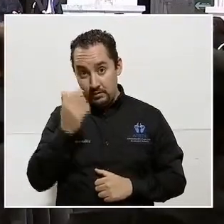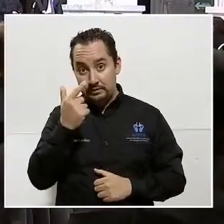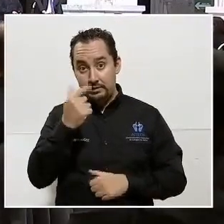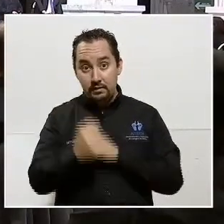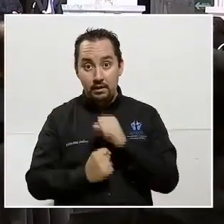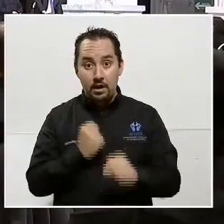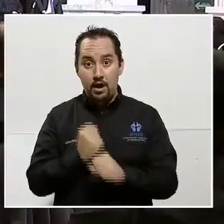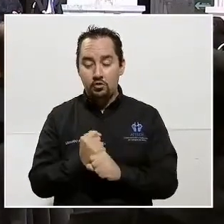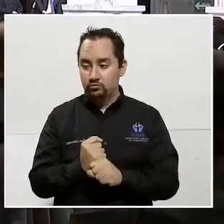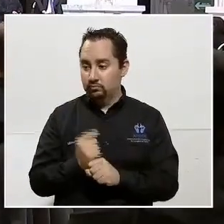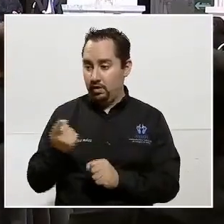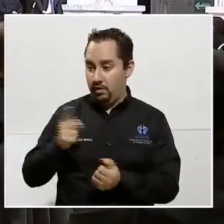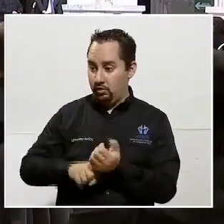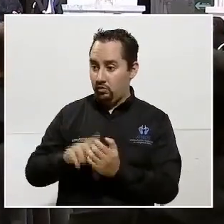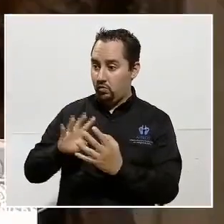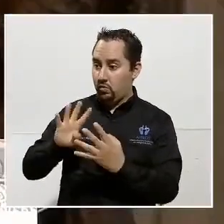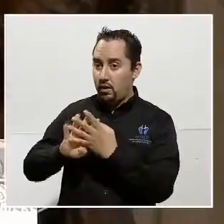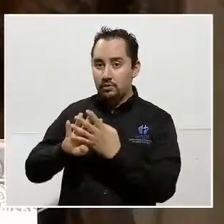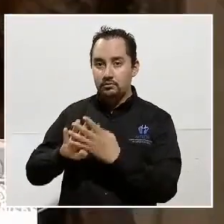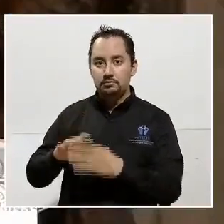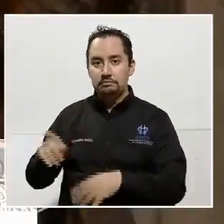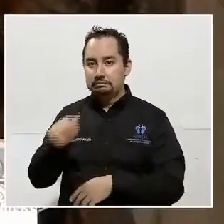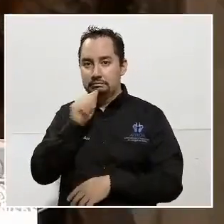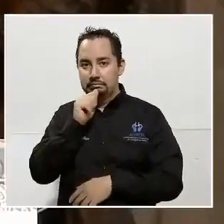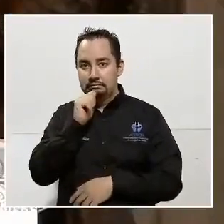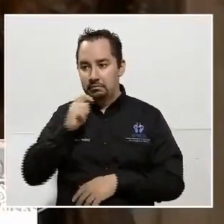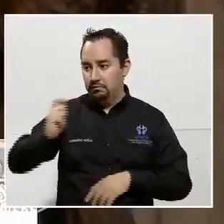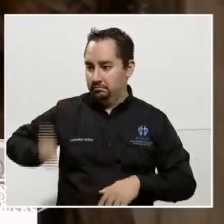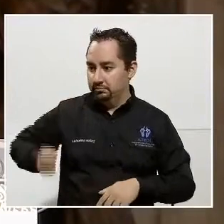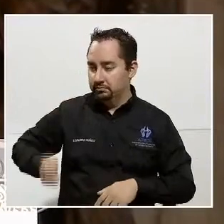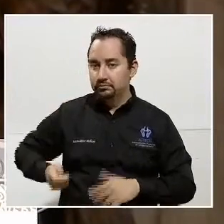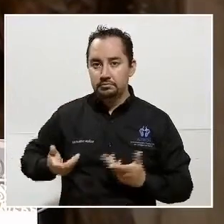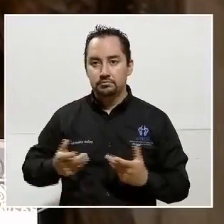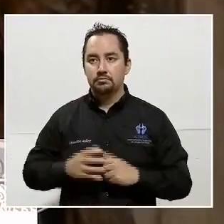prisión política sin sentencia de por medio.